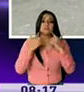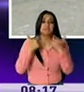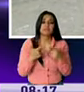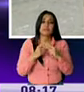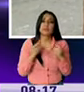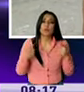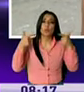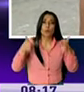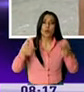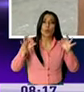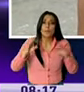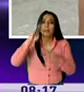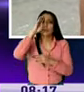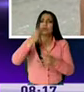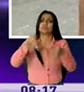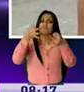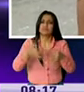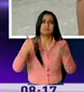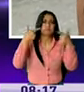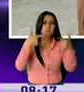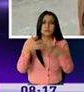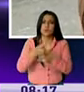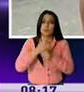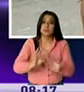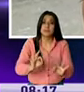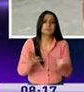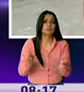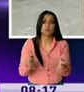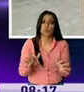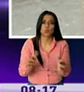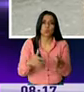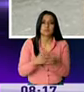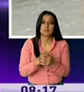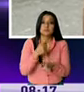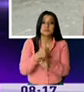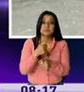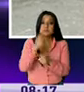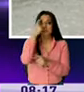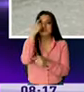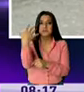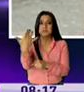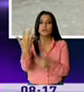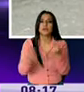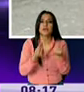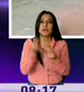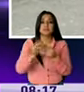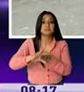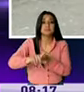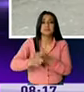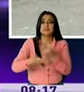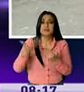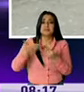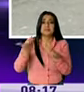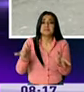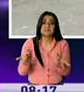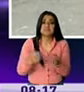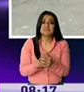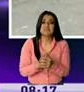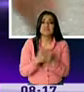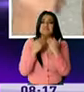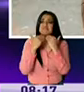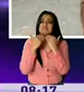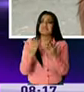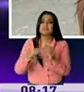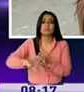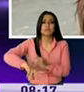o policías que estén constantemente dando vueltas. Entonces, ahí los sinvergüenzas de lo que estamos viendo en pantalla no tienen el menor empacho de robarse lo que les da